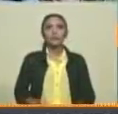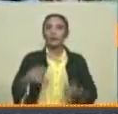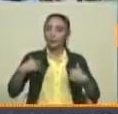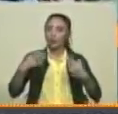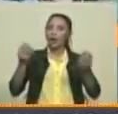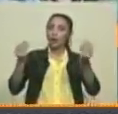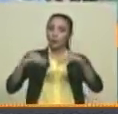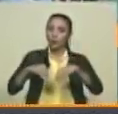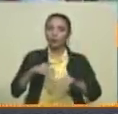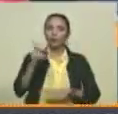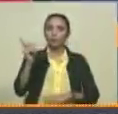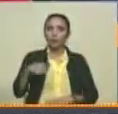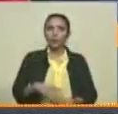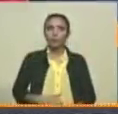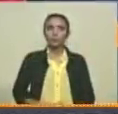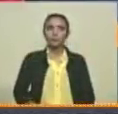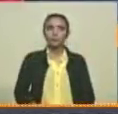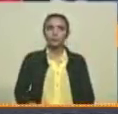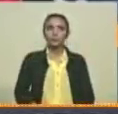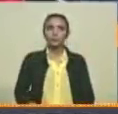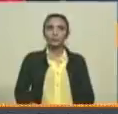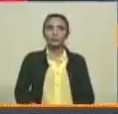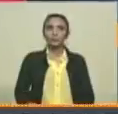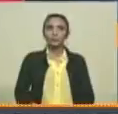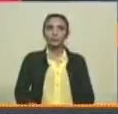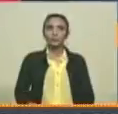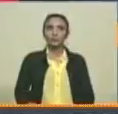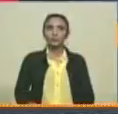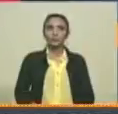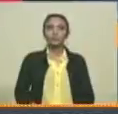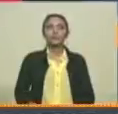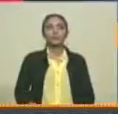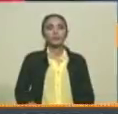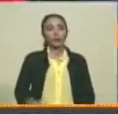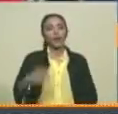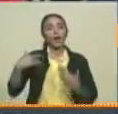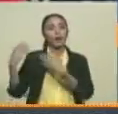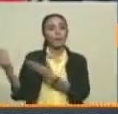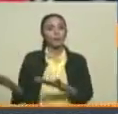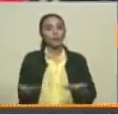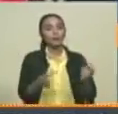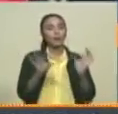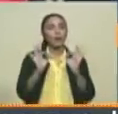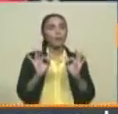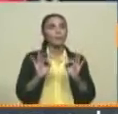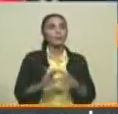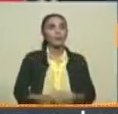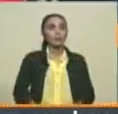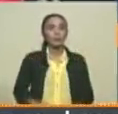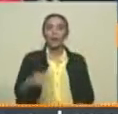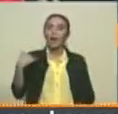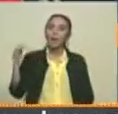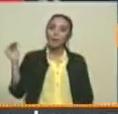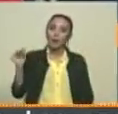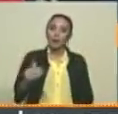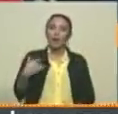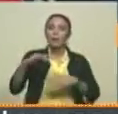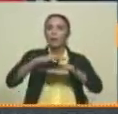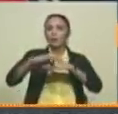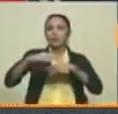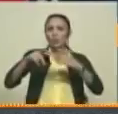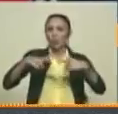también. Y otro elemento importante, y disculpe, una invitación especial. Nosotros en Maracay, en el municipio de